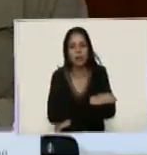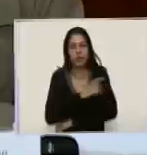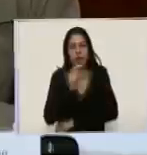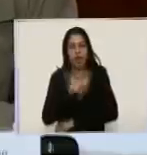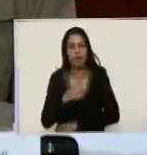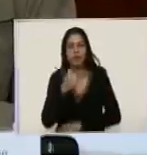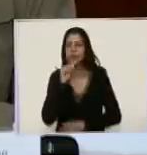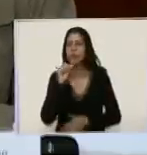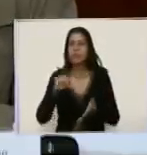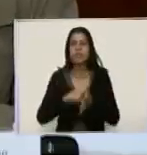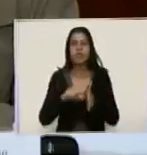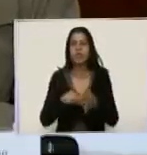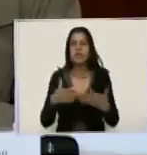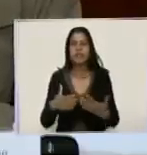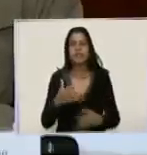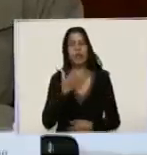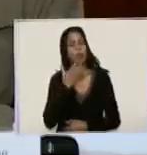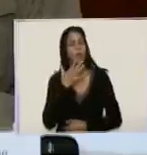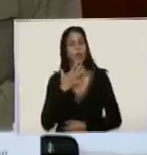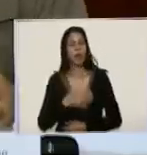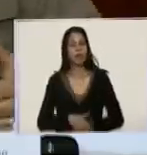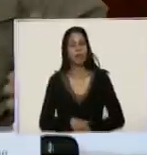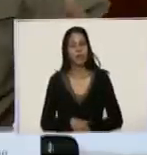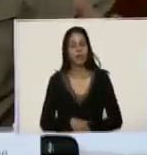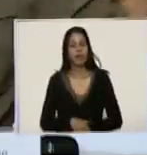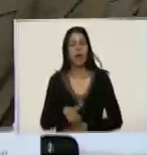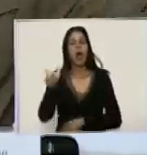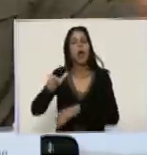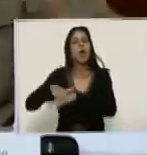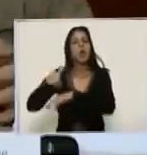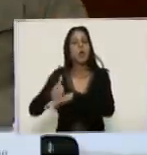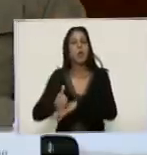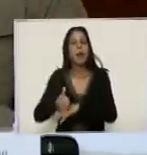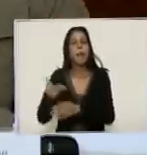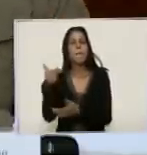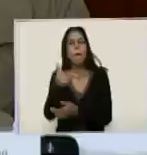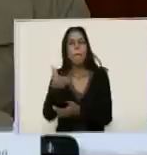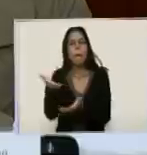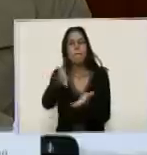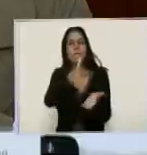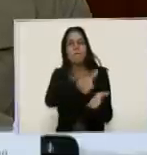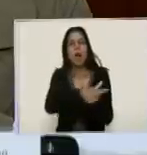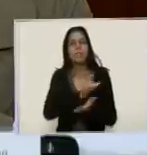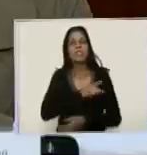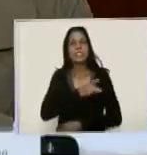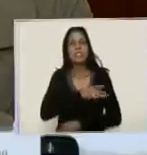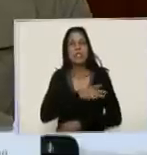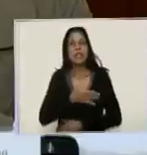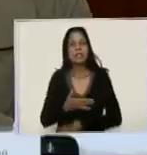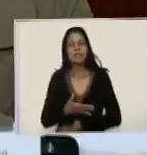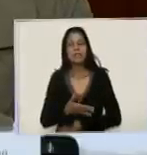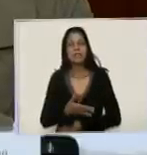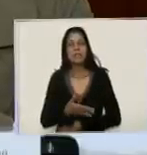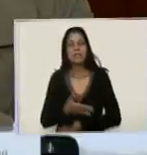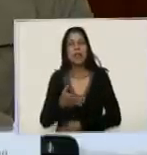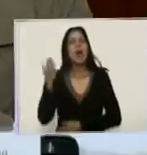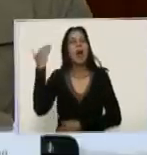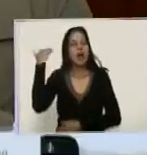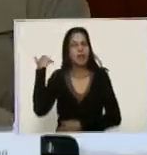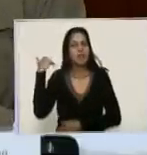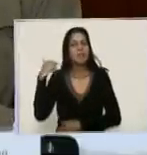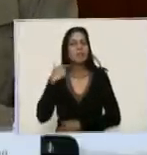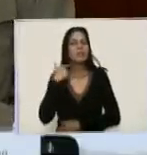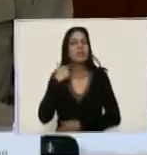¿Dónde están, por ejemplo, los responsables de los asesinatos en Chile? En la Chile